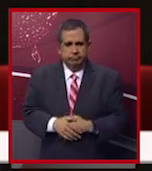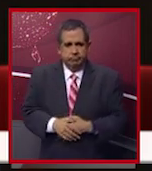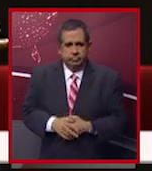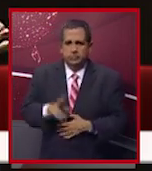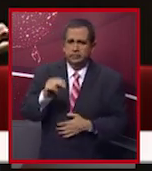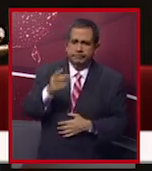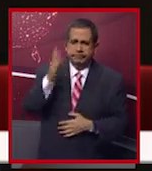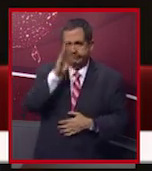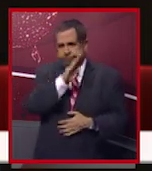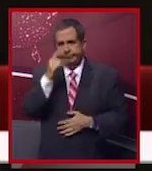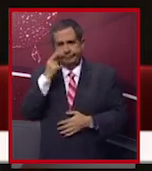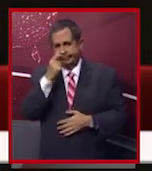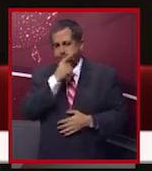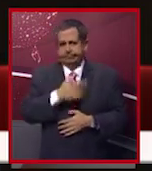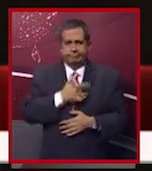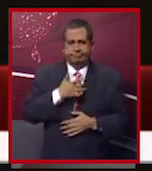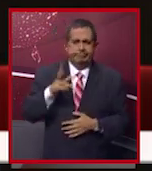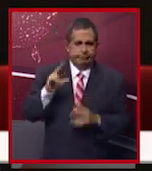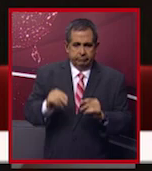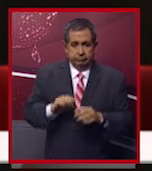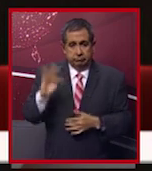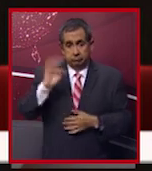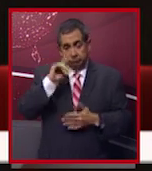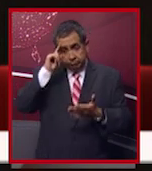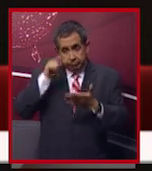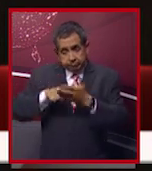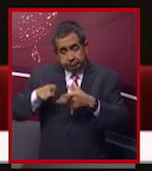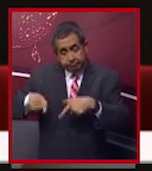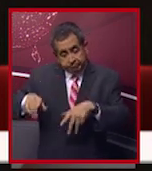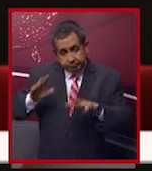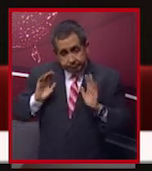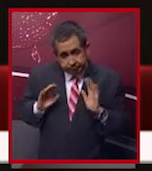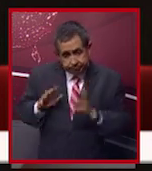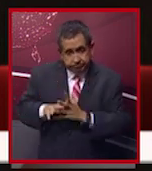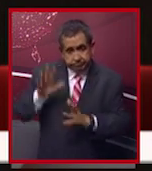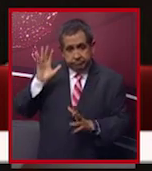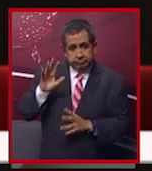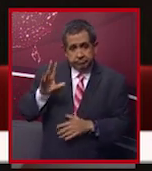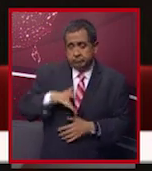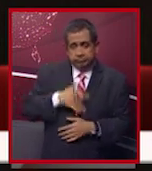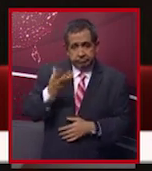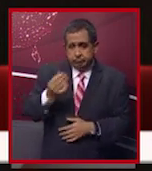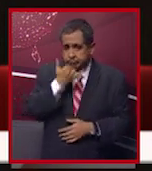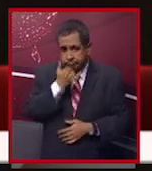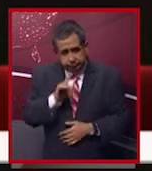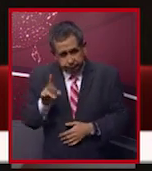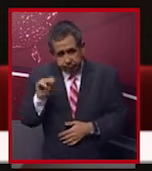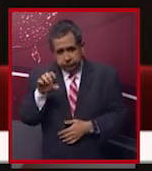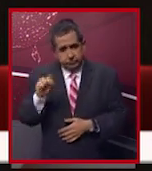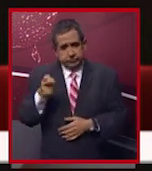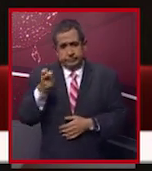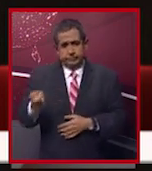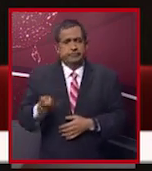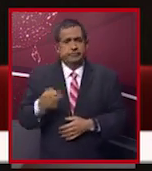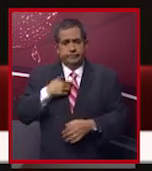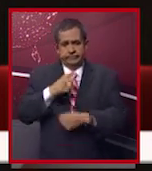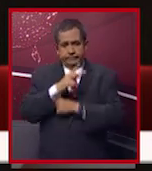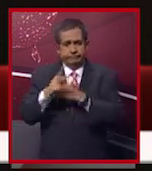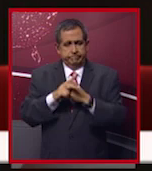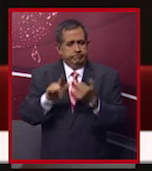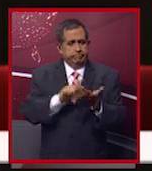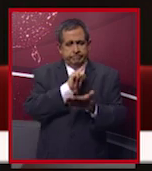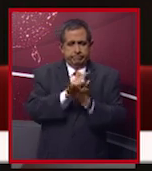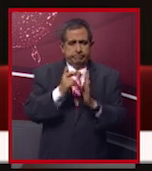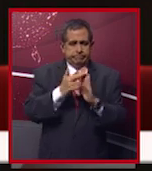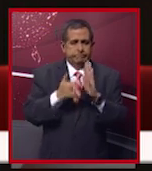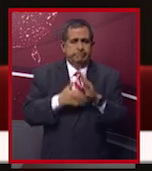está al arbitrio. A lo mejor lo creen, compañeros de la mayoría, lo siento mucho. No es así. En este país de